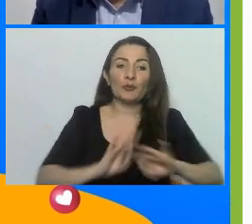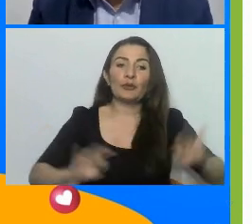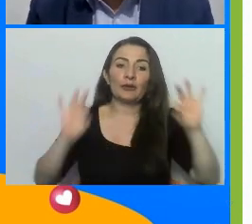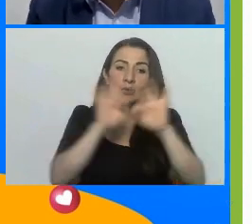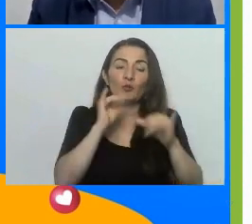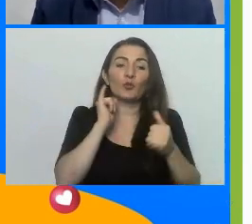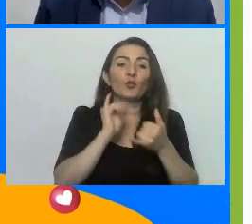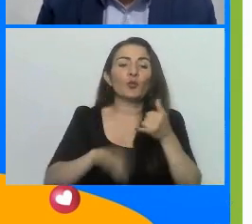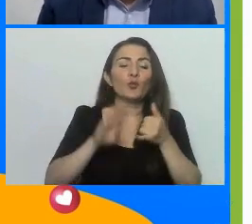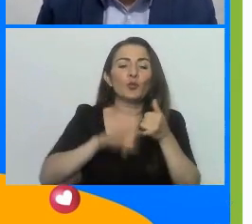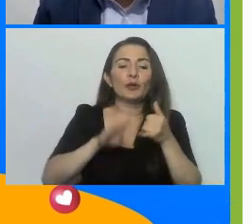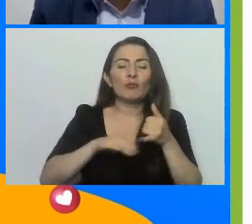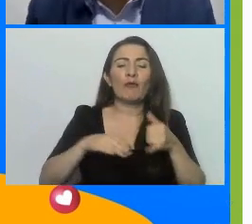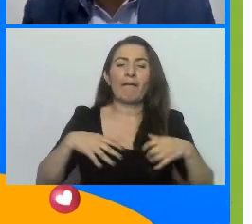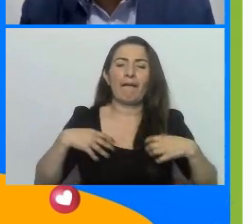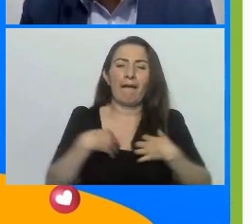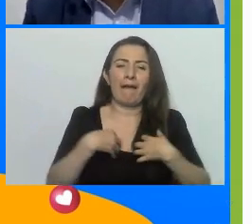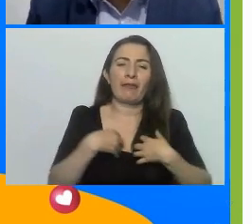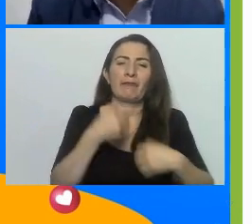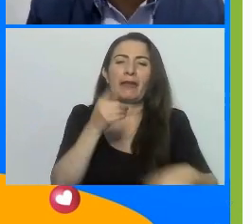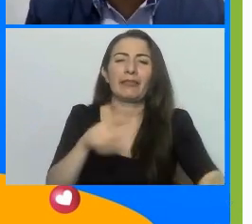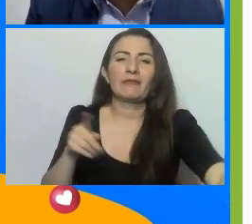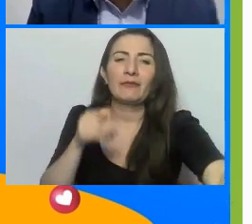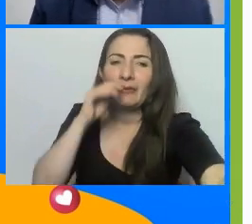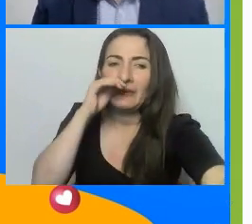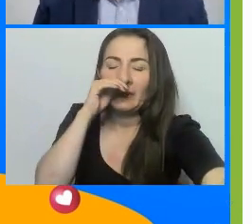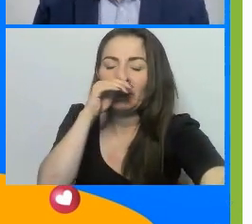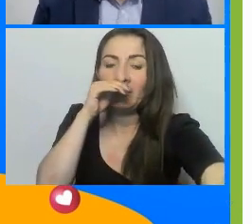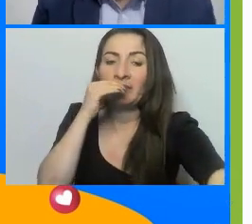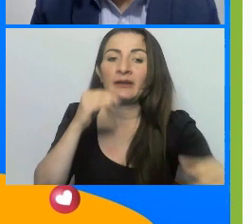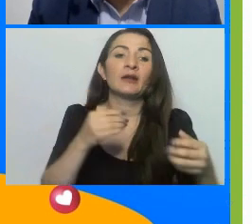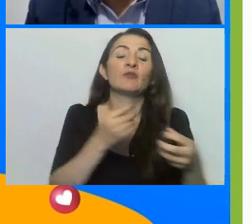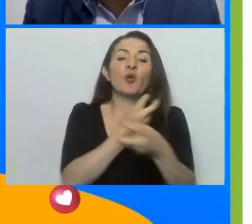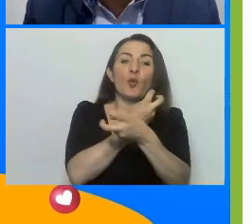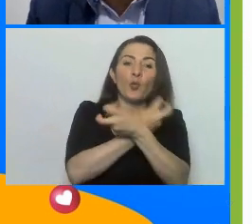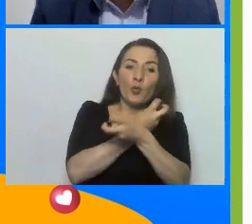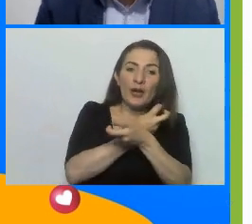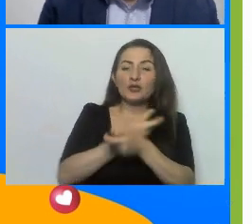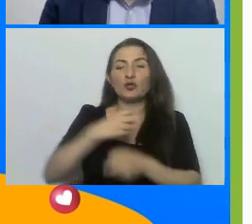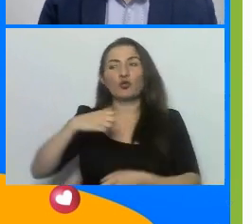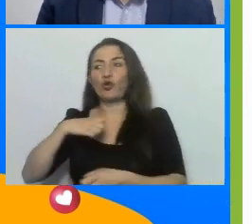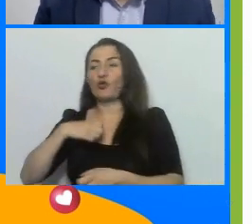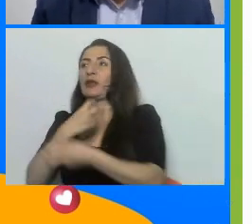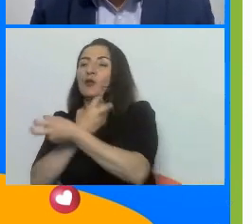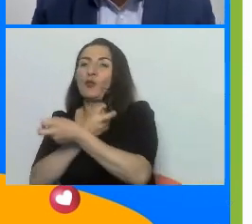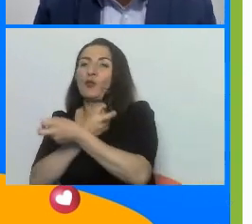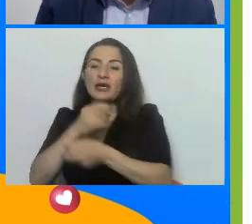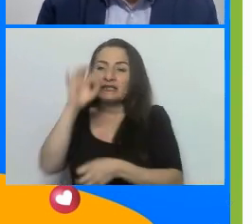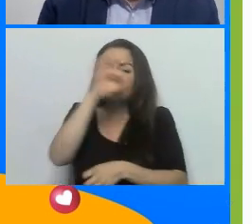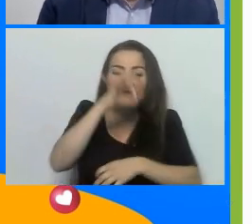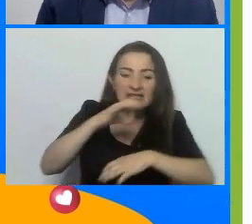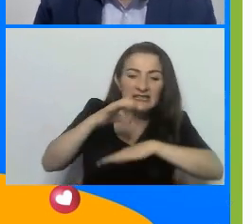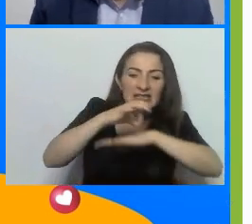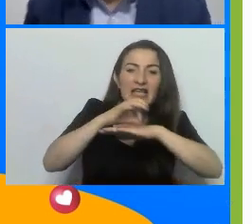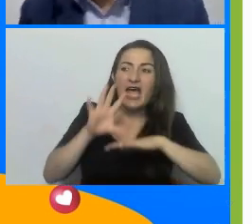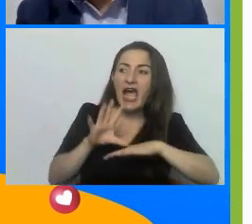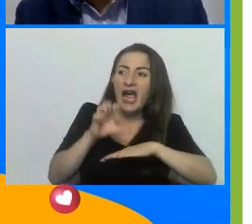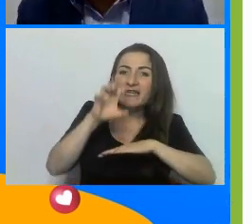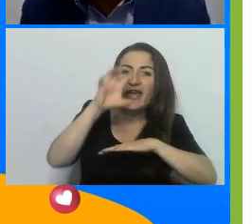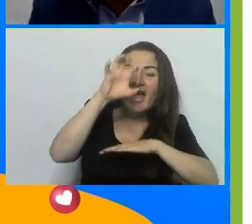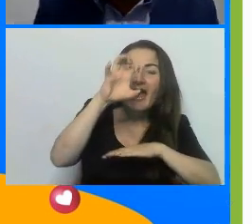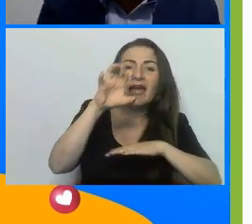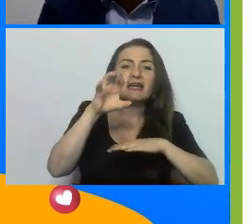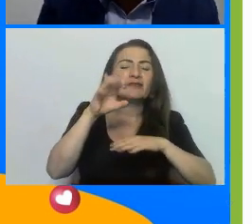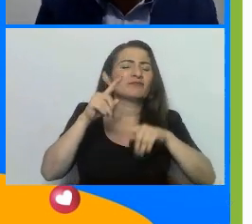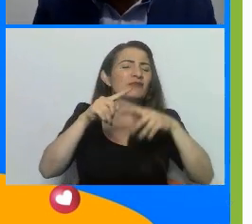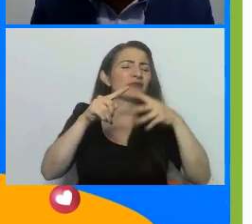los animales, que tienen una división interesantísima, ¿no? Que vertebrados, que invertebrados. Aquí están los insectos, los arácnidos, que los elenterados.